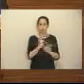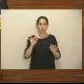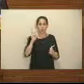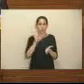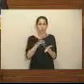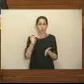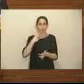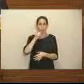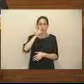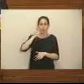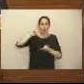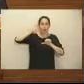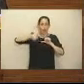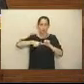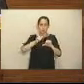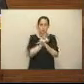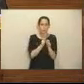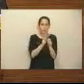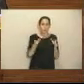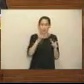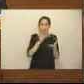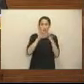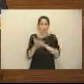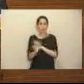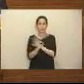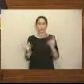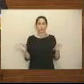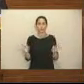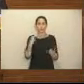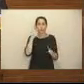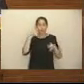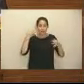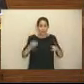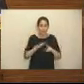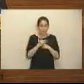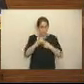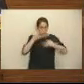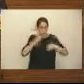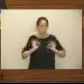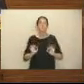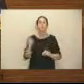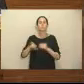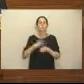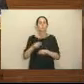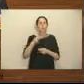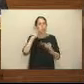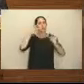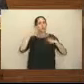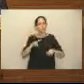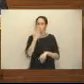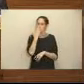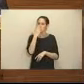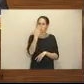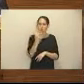hacía unos años. Ante esa realidad, usted se ha limitado a reconocer con sinceridad y realismo, eso es cierto,